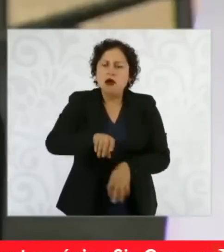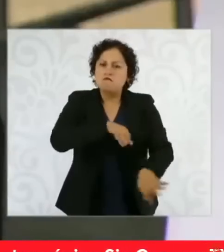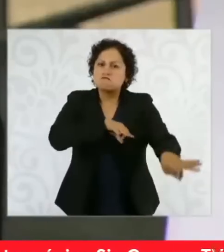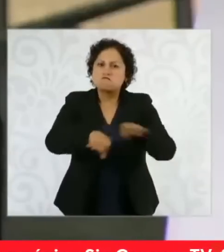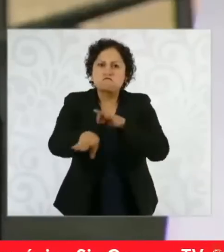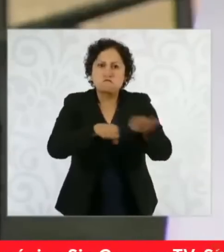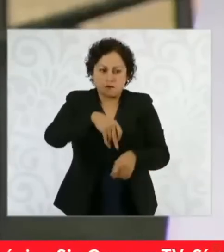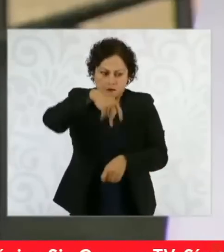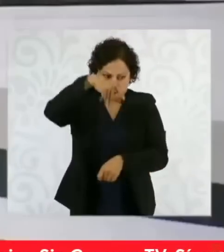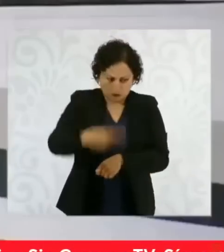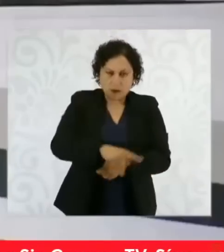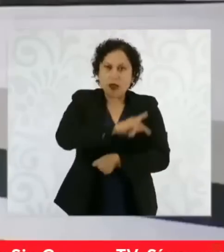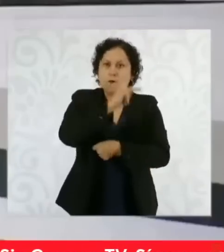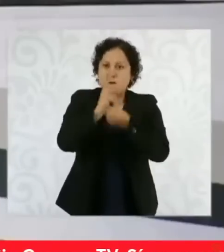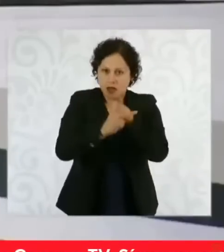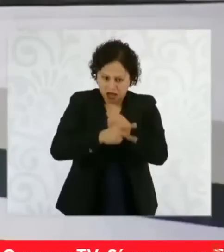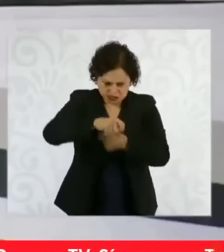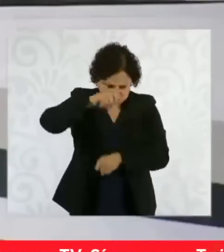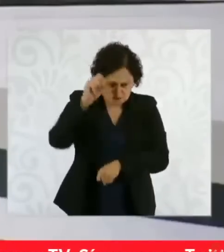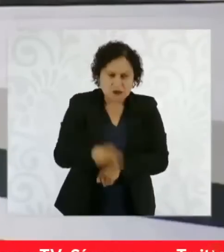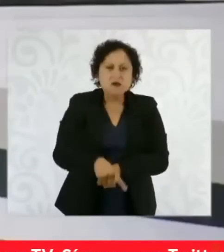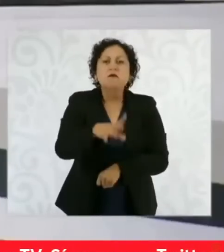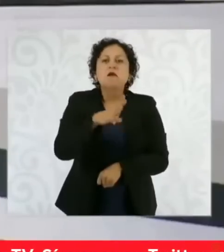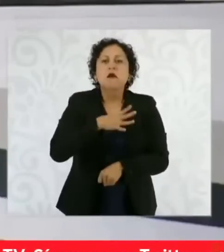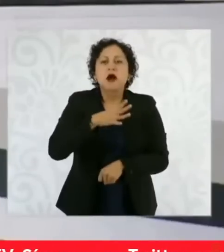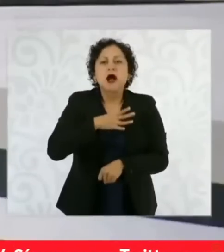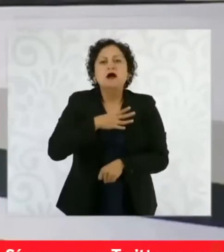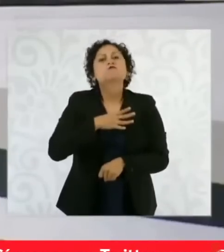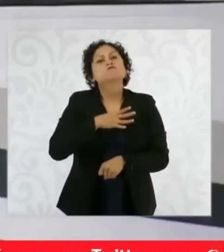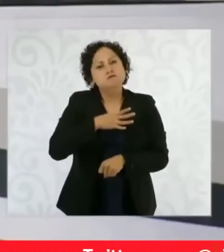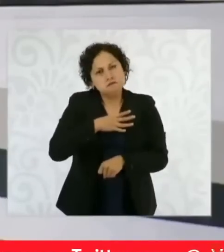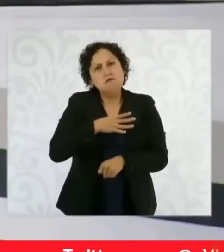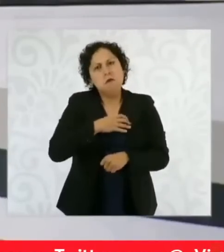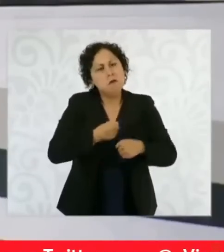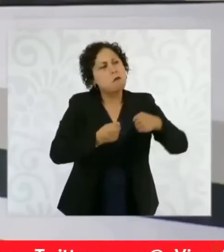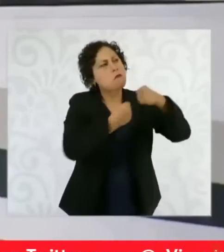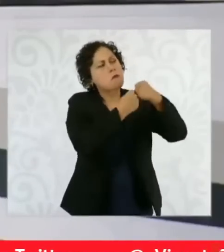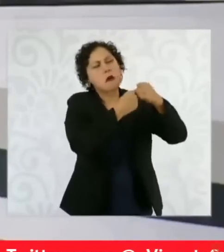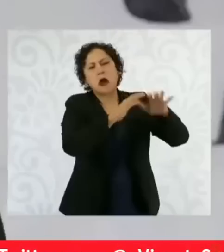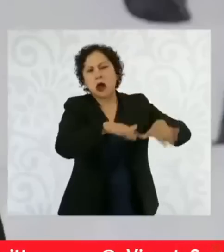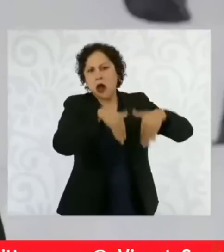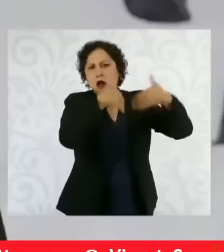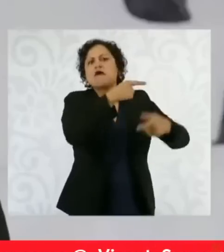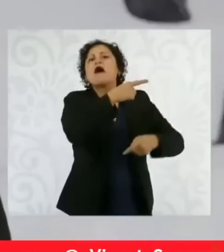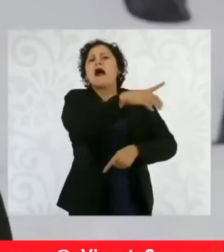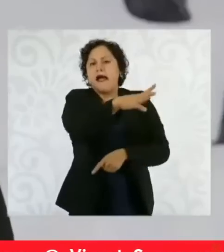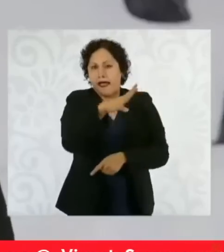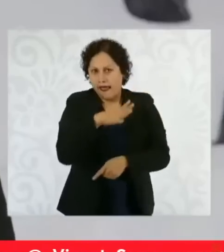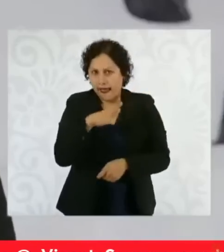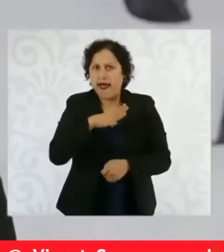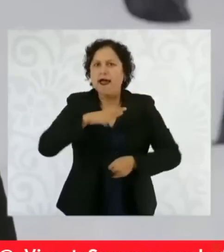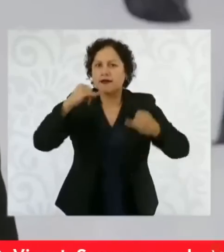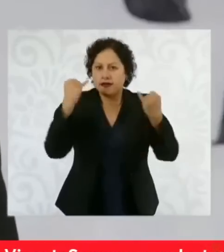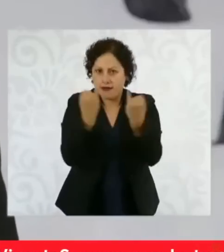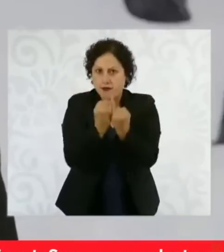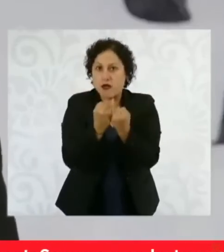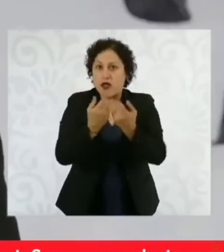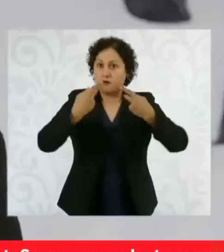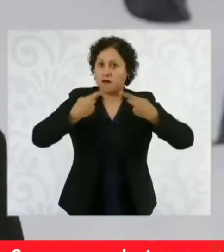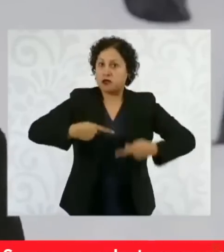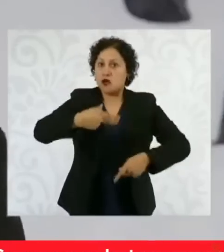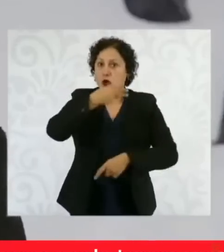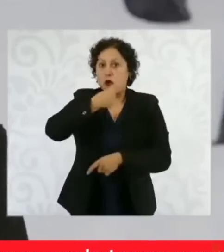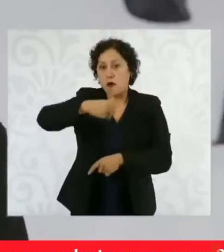territorio y también, hay que decirlo, del otro lado de la frontera. Las mexicanas y mexicanos en